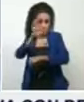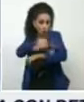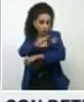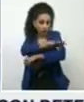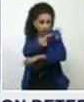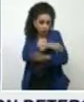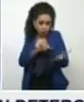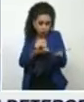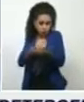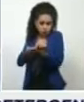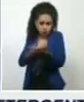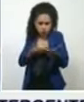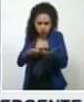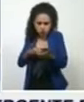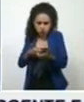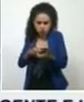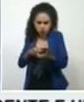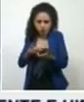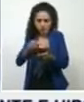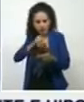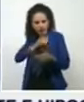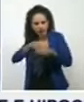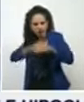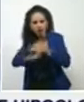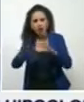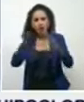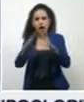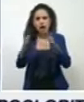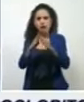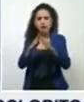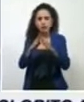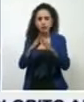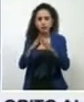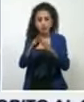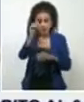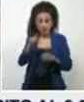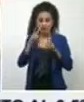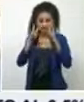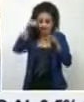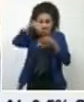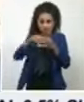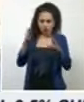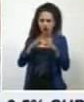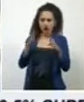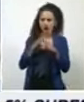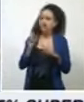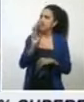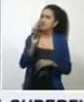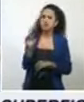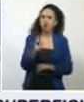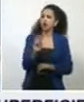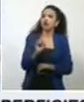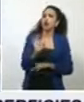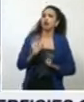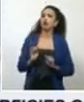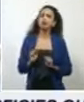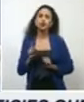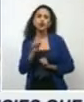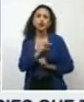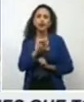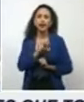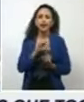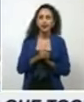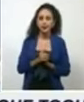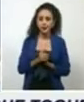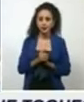que entre a la casa a inspeccionar, un poco que con el pretexto de la COVID, ¿no? Que entra, que viene, que a lo mejor me